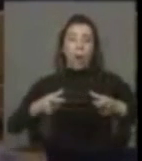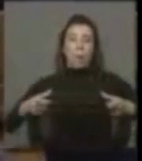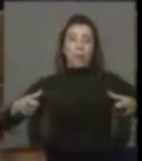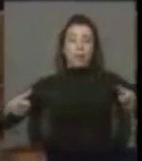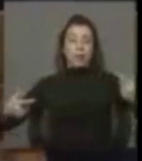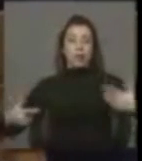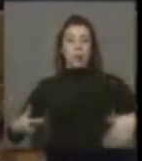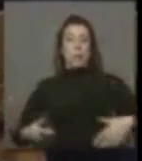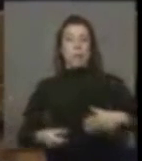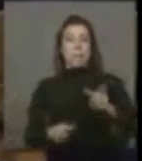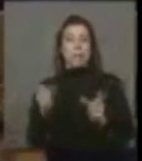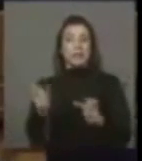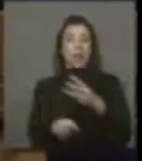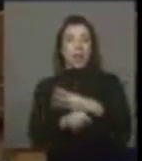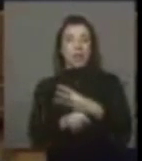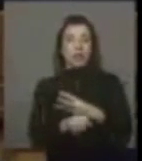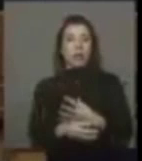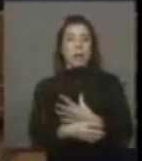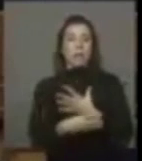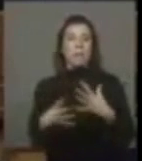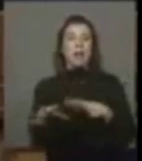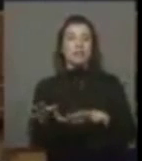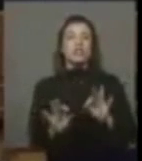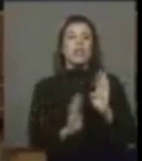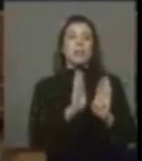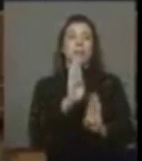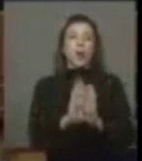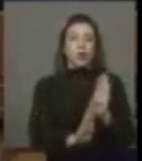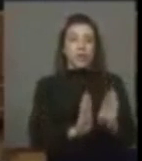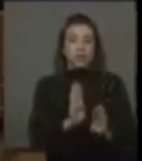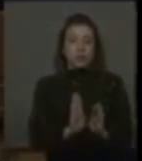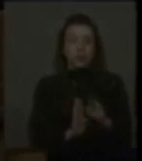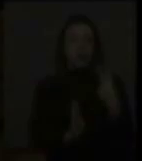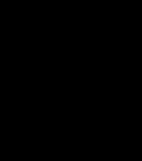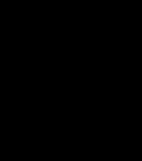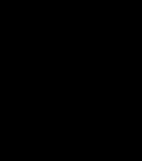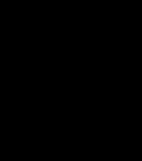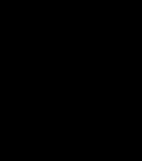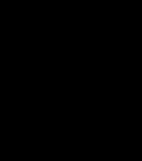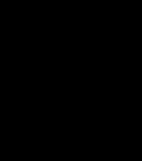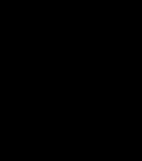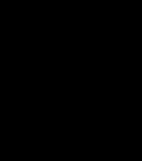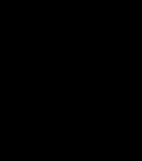población adulta mayor cada vez mayores condiciones de resguardo de sus legítimos derechos.